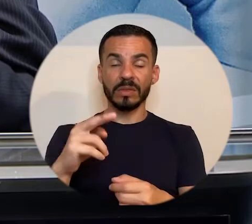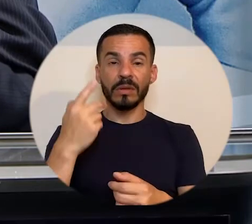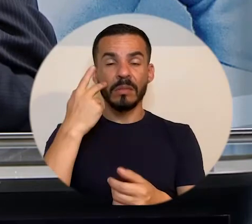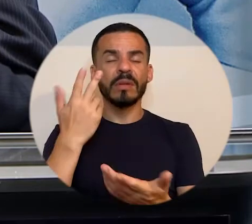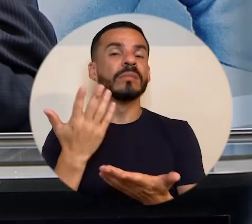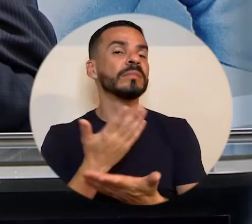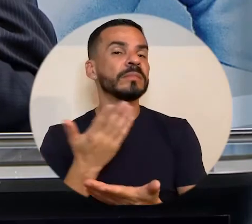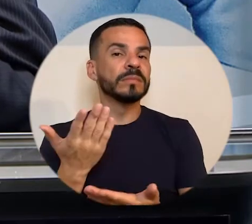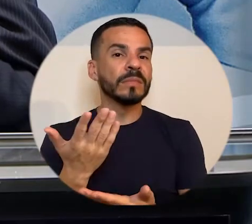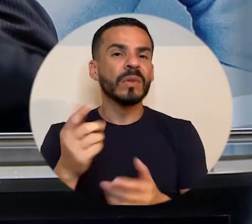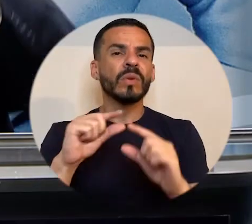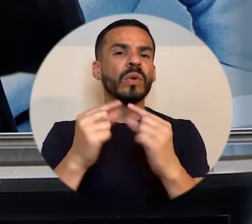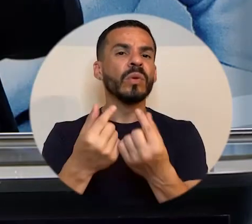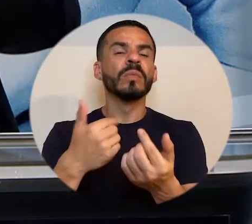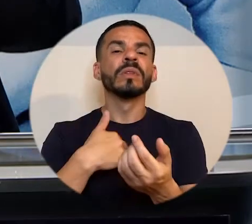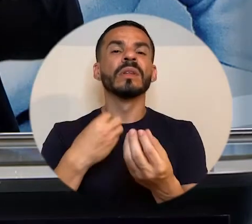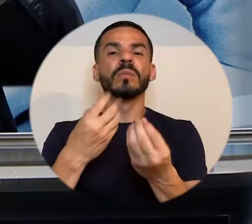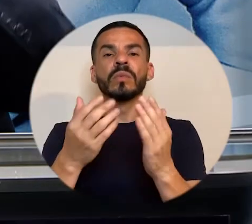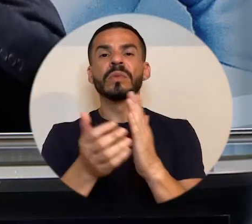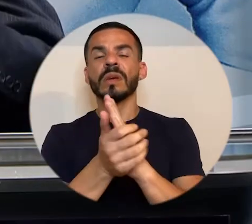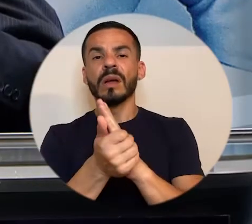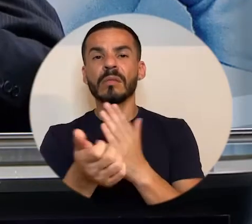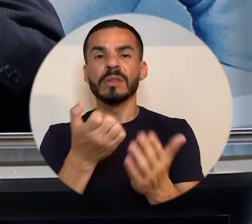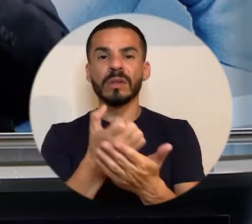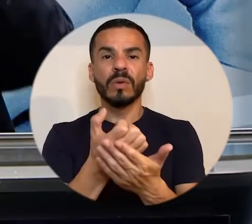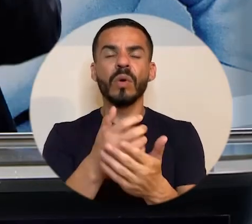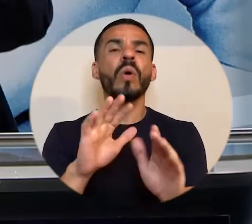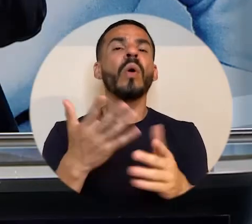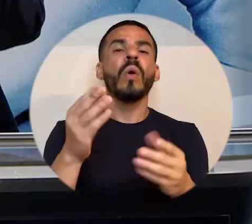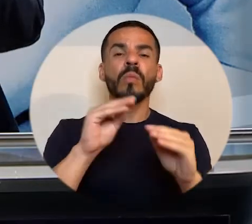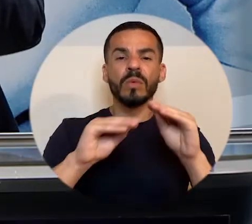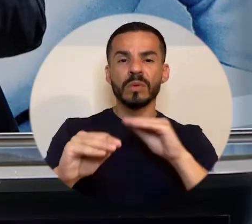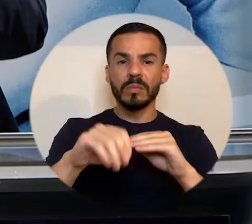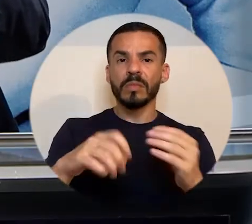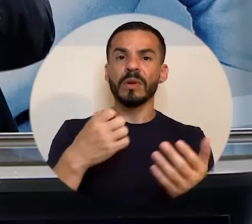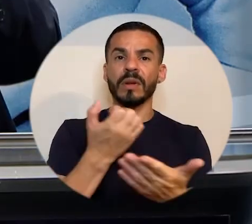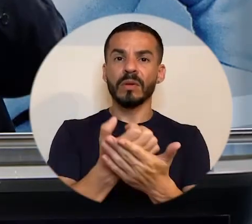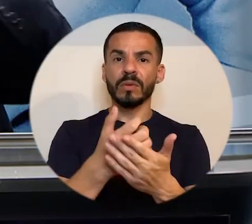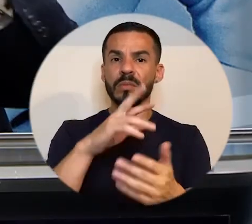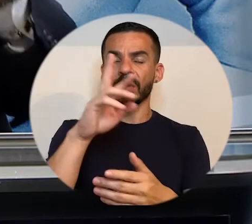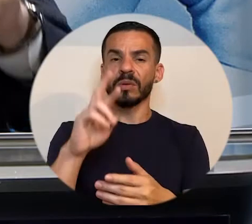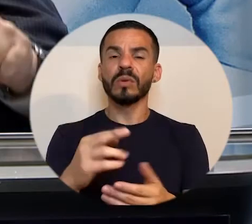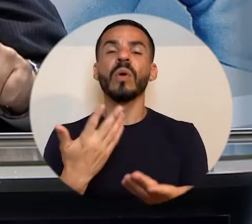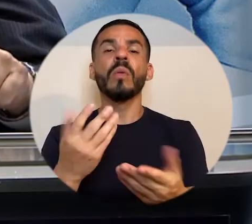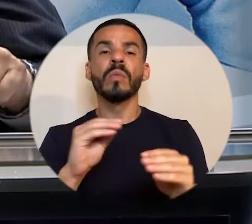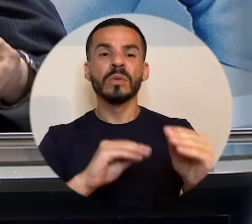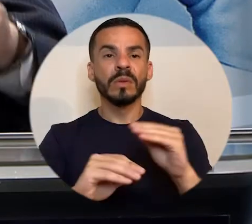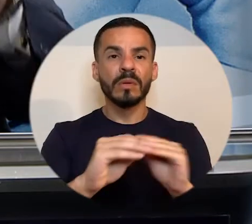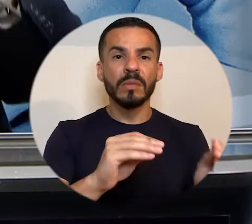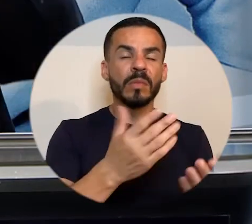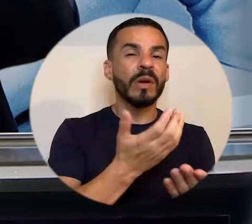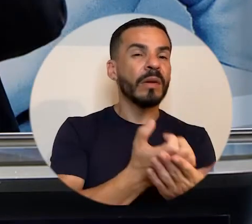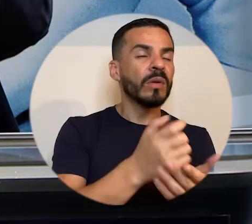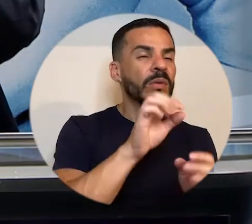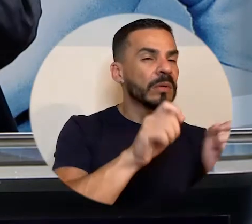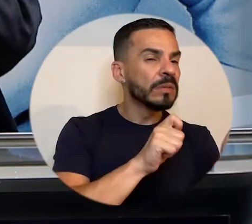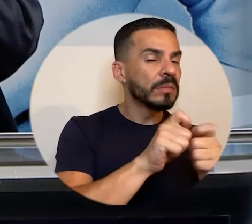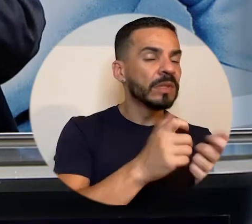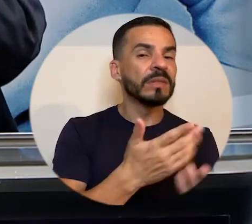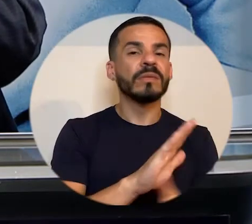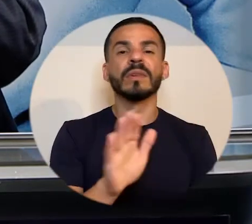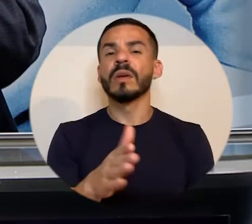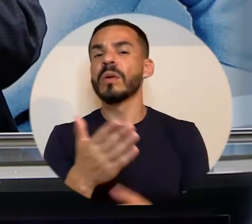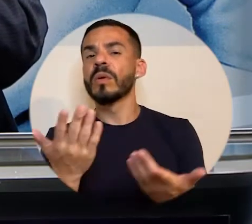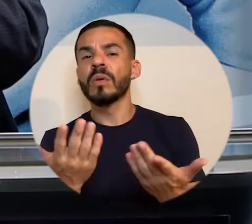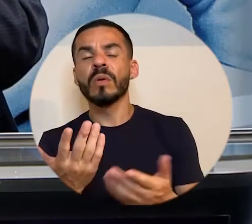van a decir, bueno, ¿qué grupos tienen mucha capacidad económica? ¿Cómo se mueven en la economía de Costa Rica? ¿Cómo se mueven en tal economía? ¿Cómo